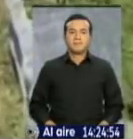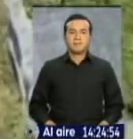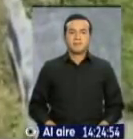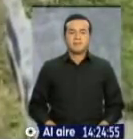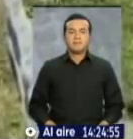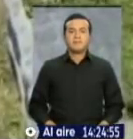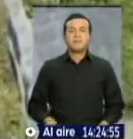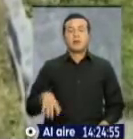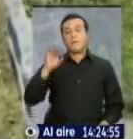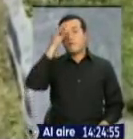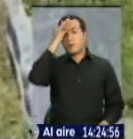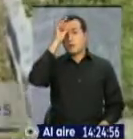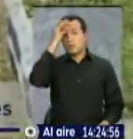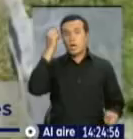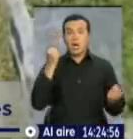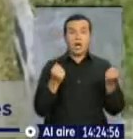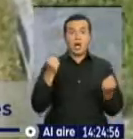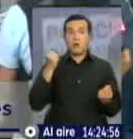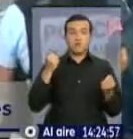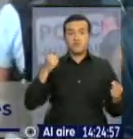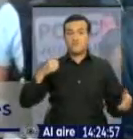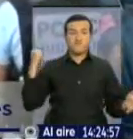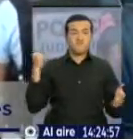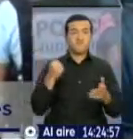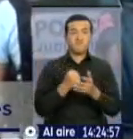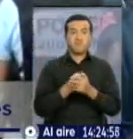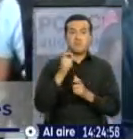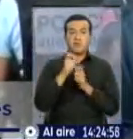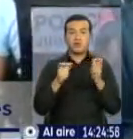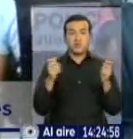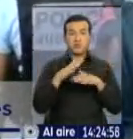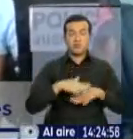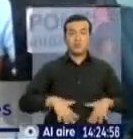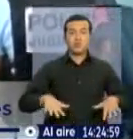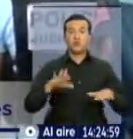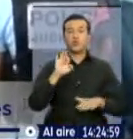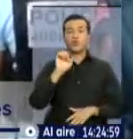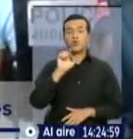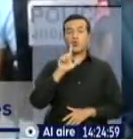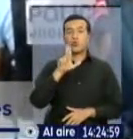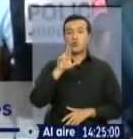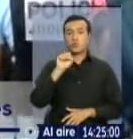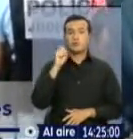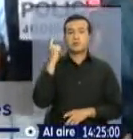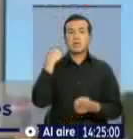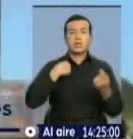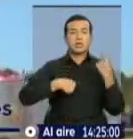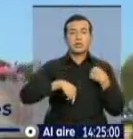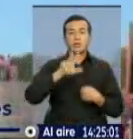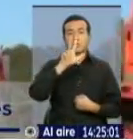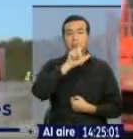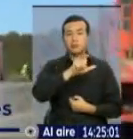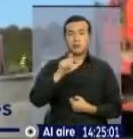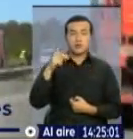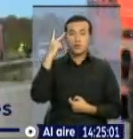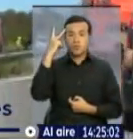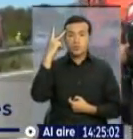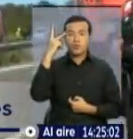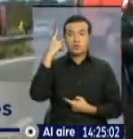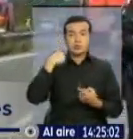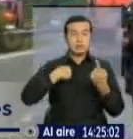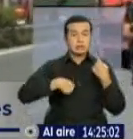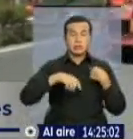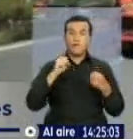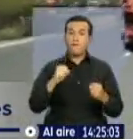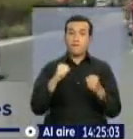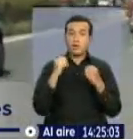Alarma en Francia. Un automovilista embistió contra un grupo de peatones cerca de Toulouse y ha herido a 3 personas, 2 de ellas en estado de